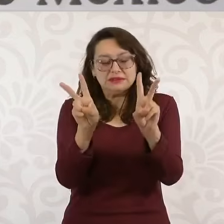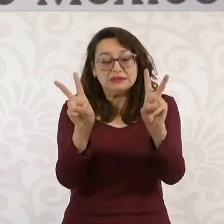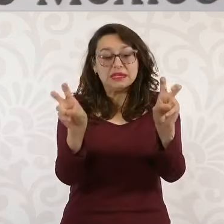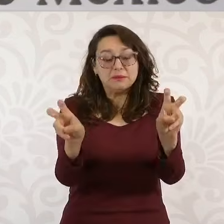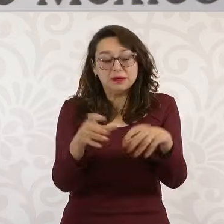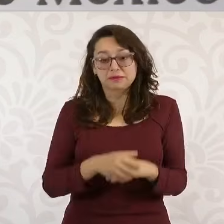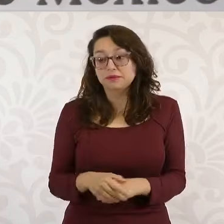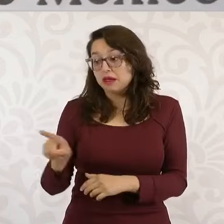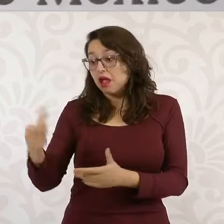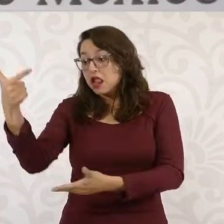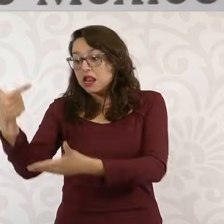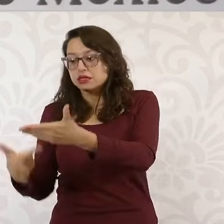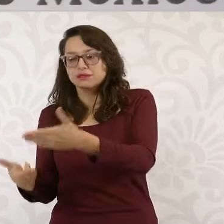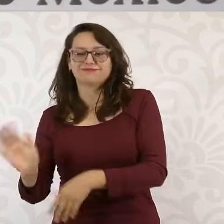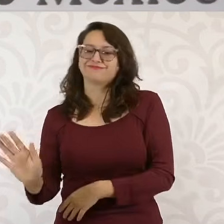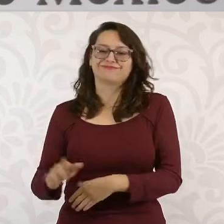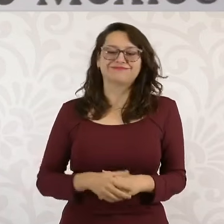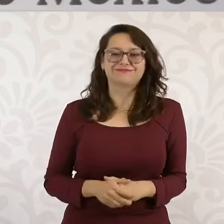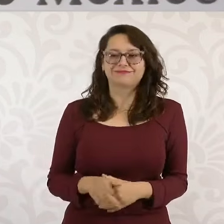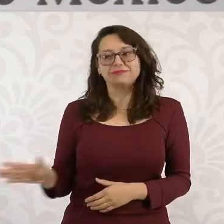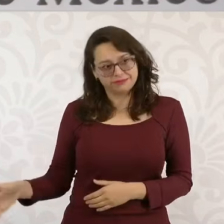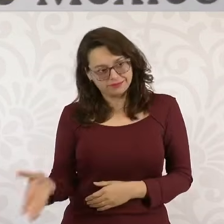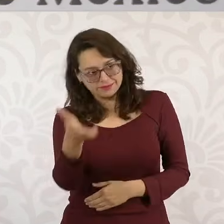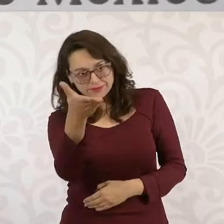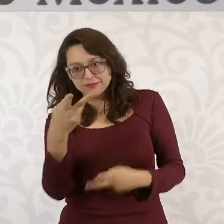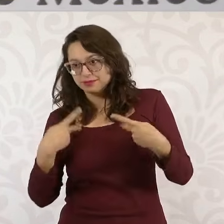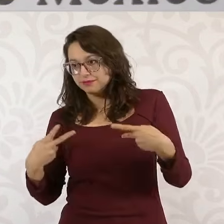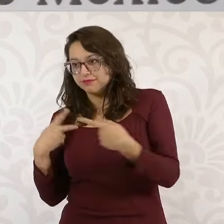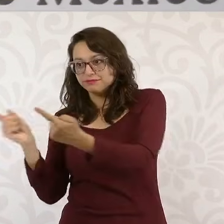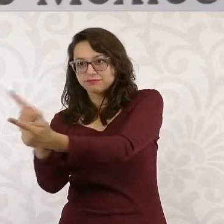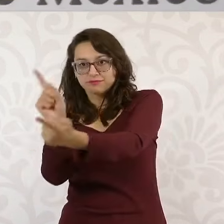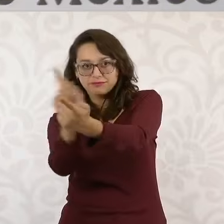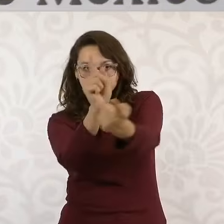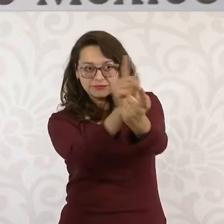todos tienen que ir a territorio a conseguir el voto, todos y todas.